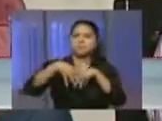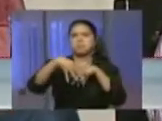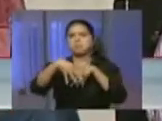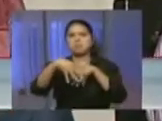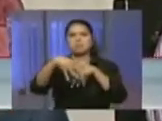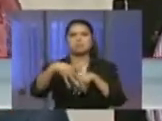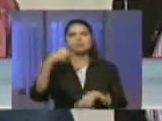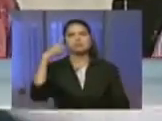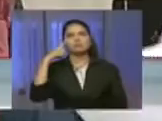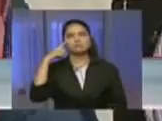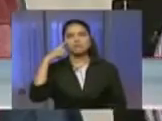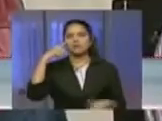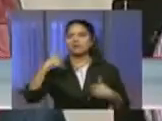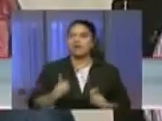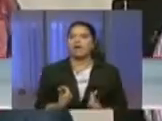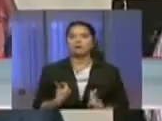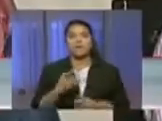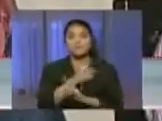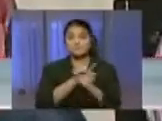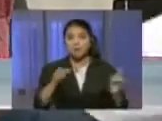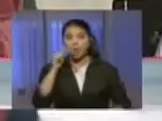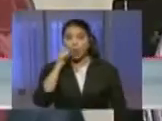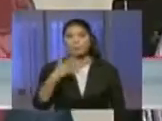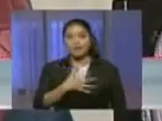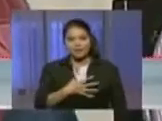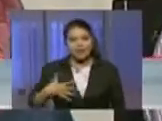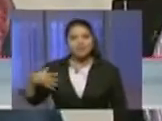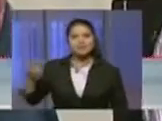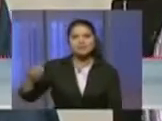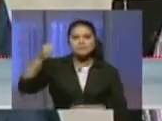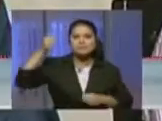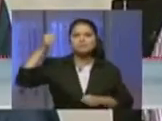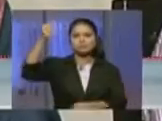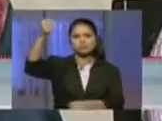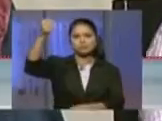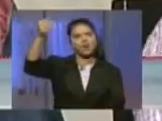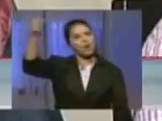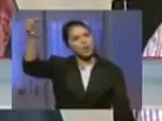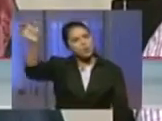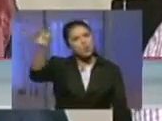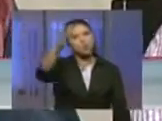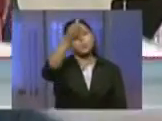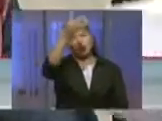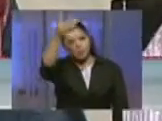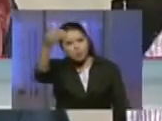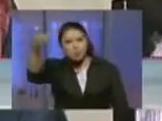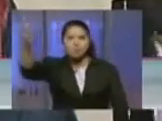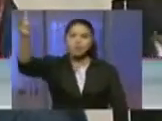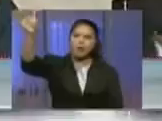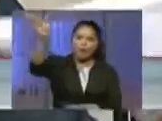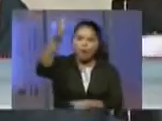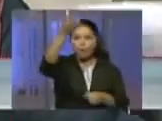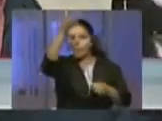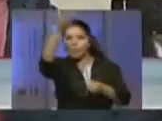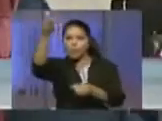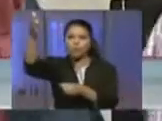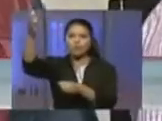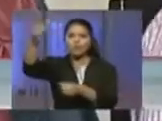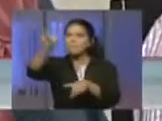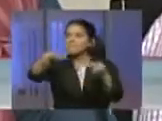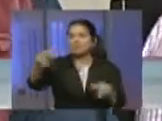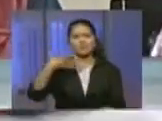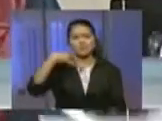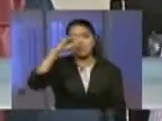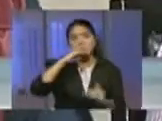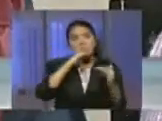gasta mental Físicamente pero Rubén quería su bandera quería llevarla y le tocó llevar pabollo nacional así que hay gente que no sabe el deporte no ha